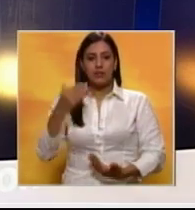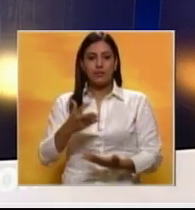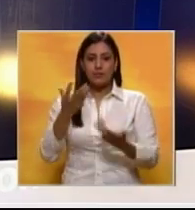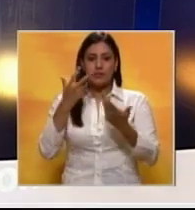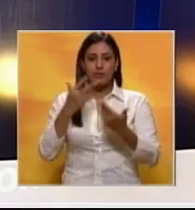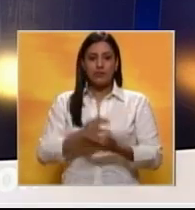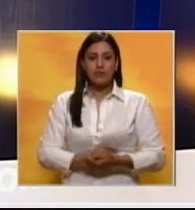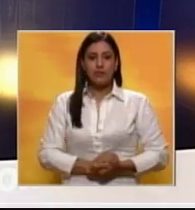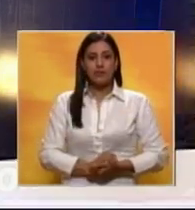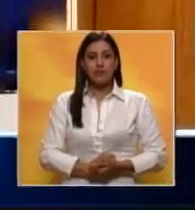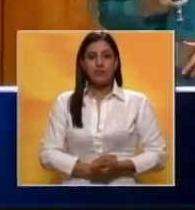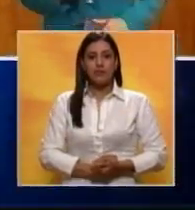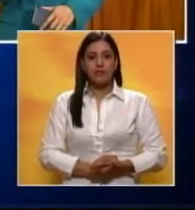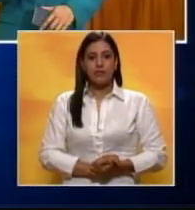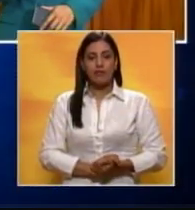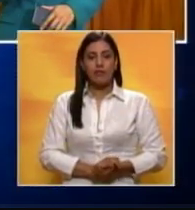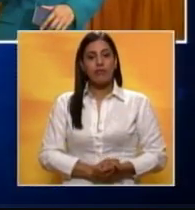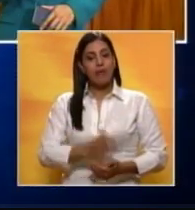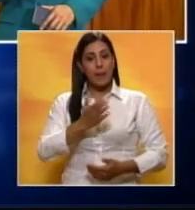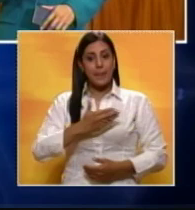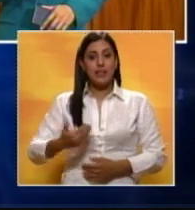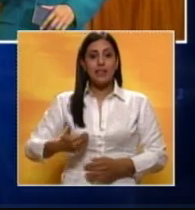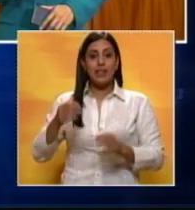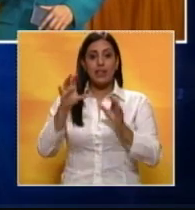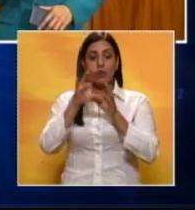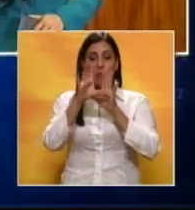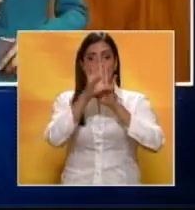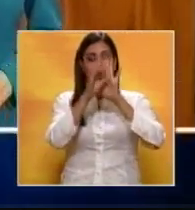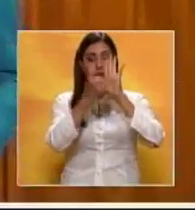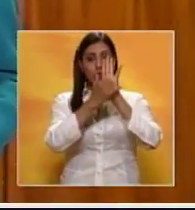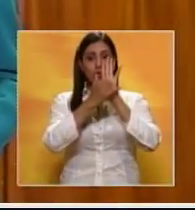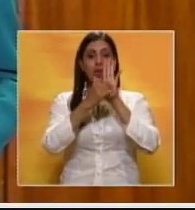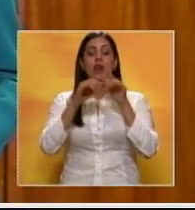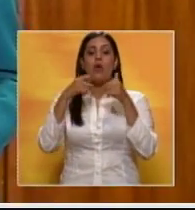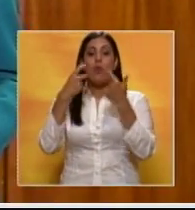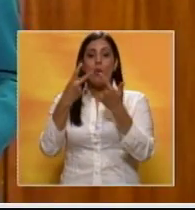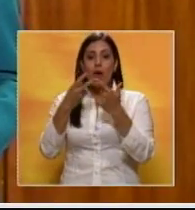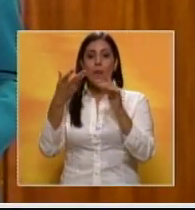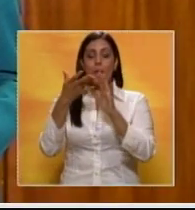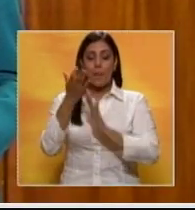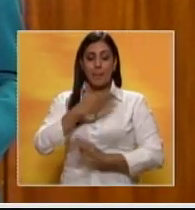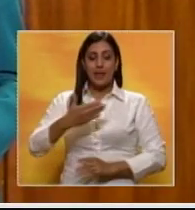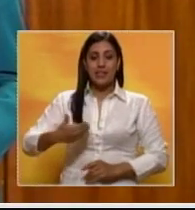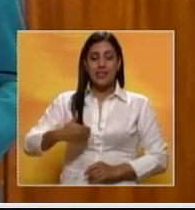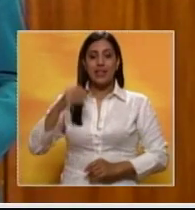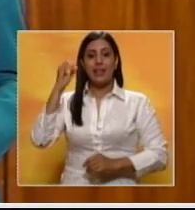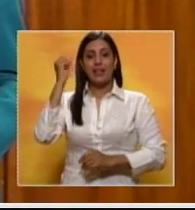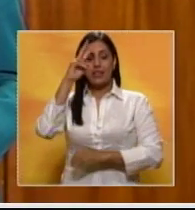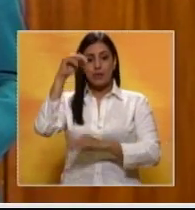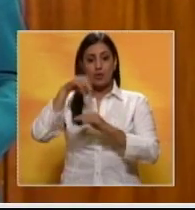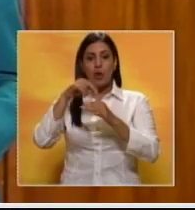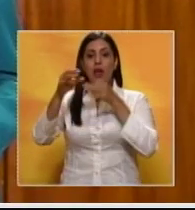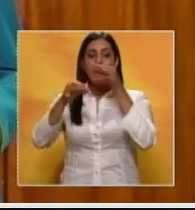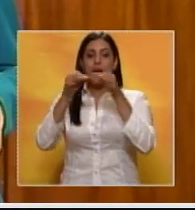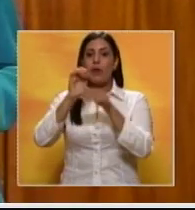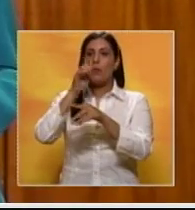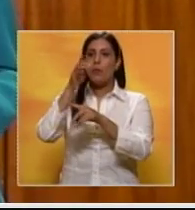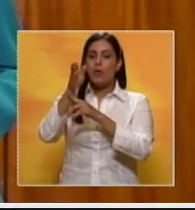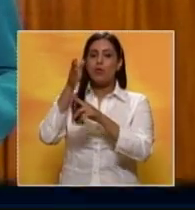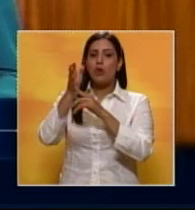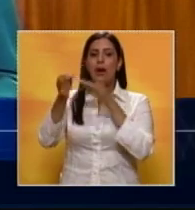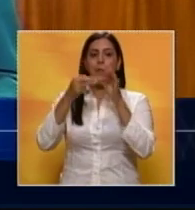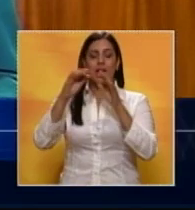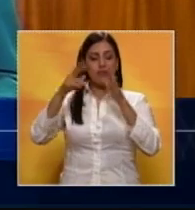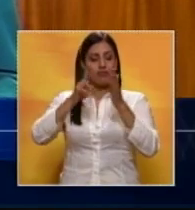Maoli, cuéntanos. El presidente de la Sala Constitucional del Tribunal Supremo de Justicia, magistrado Juan José Mendoza, leyó las dos sentencias